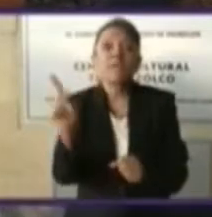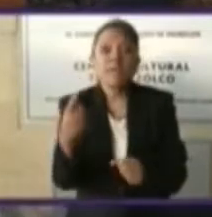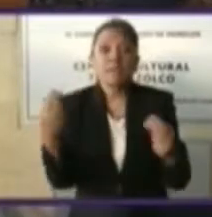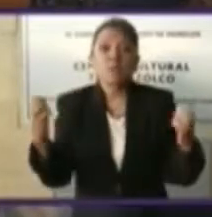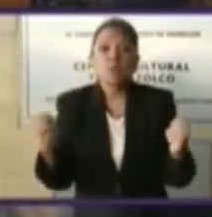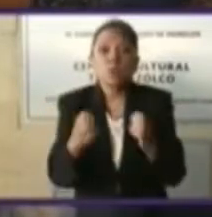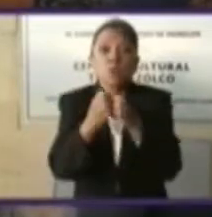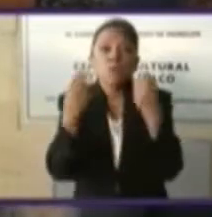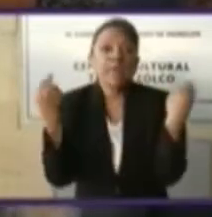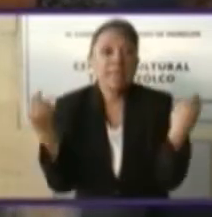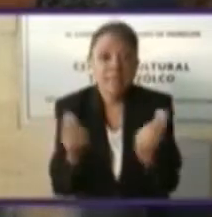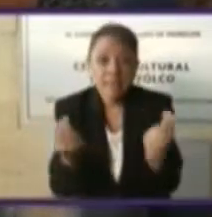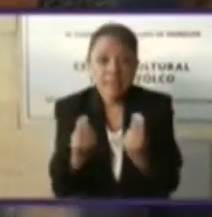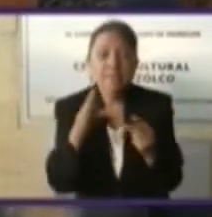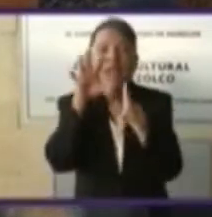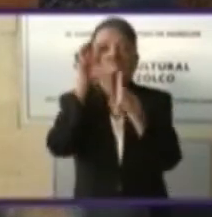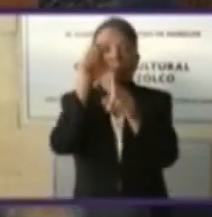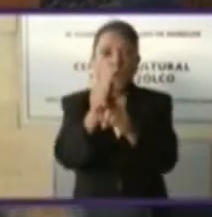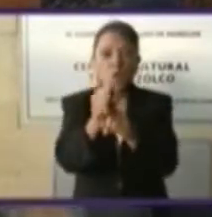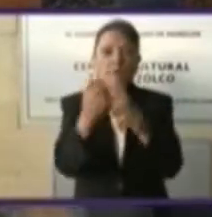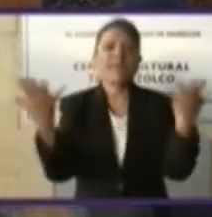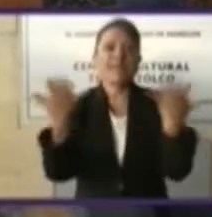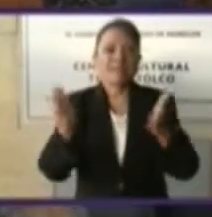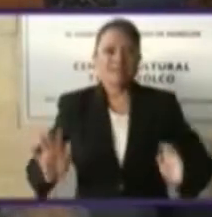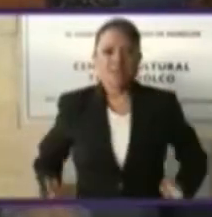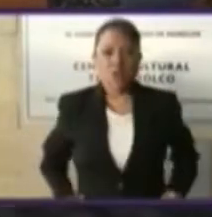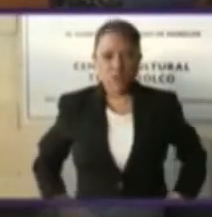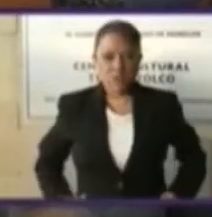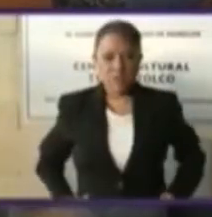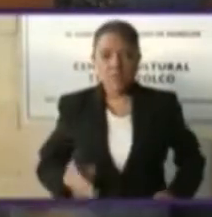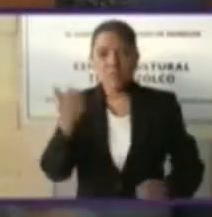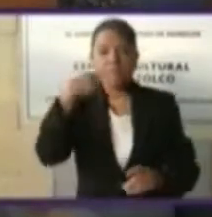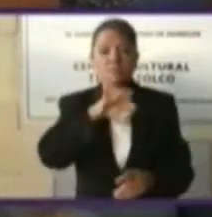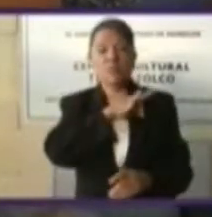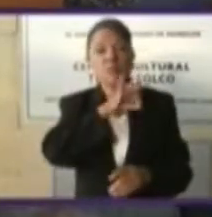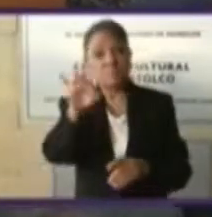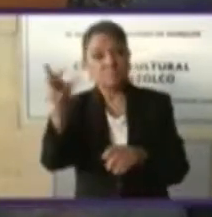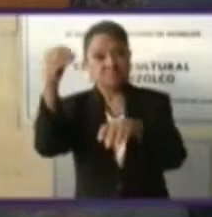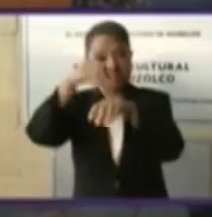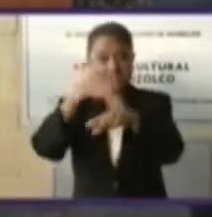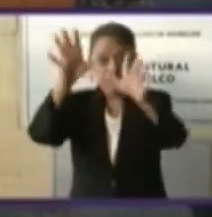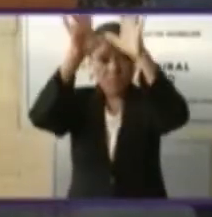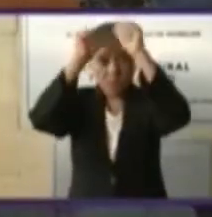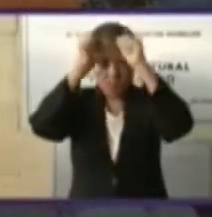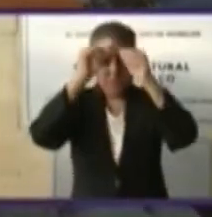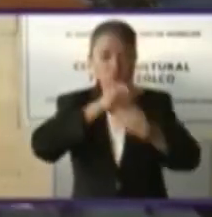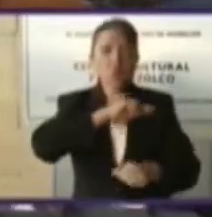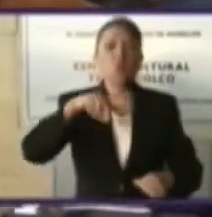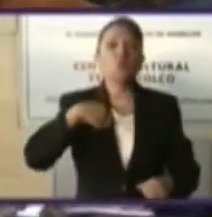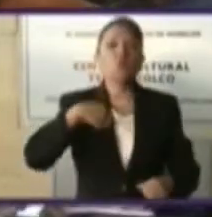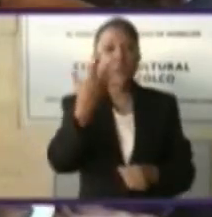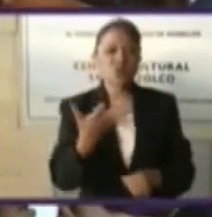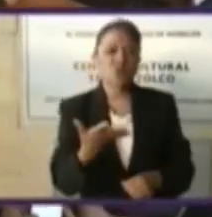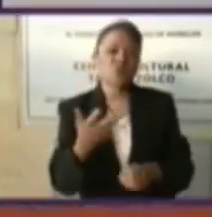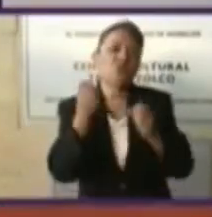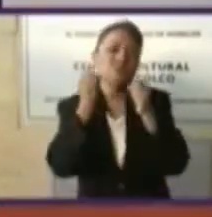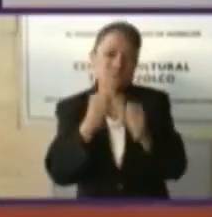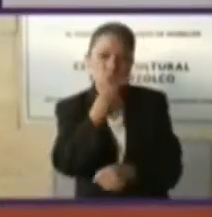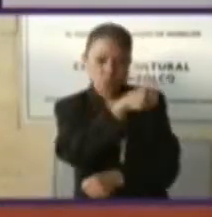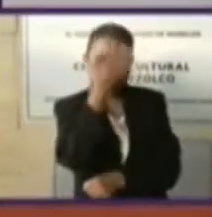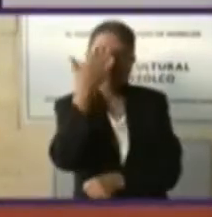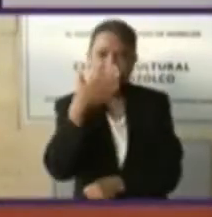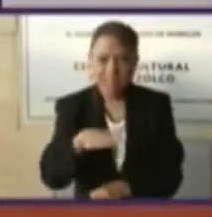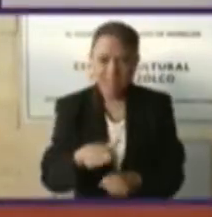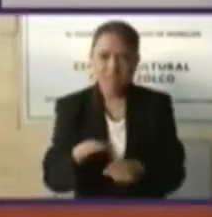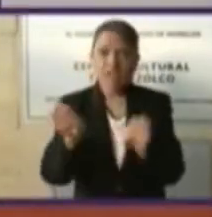que logremos generar las condiciones para poder ponernos de acuerdo. Nosotros, como seguramente estás enterada,